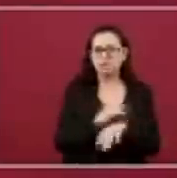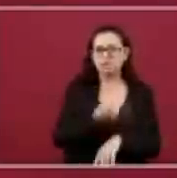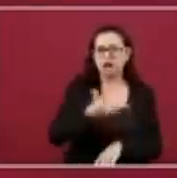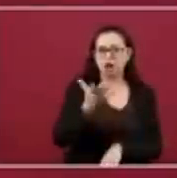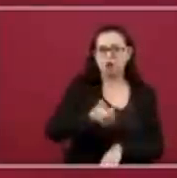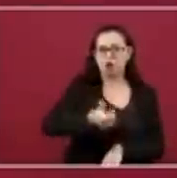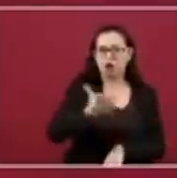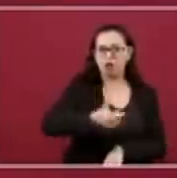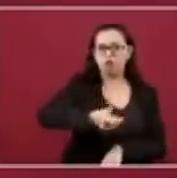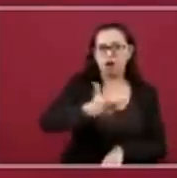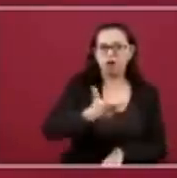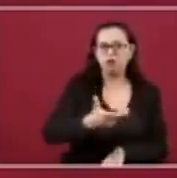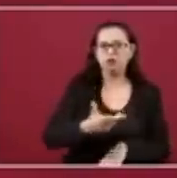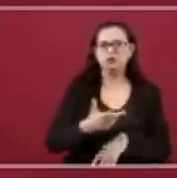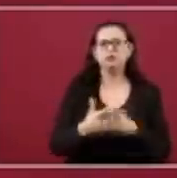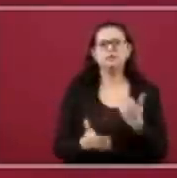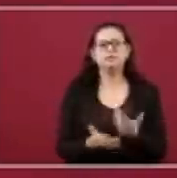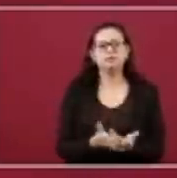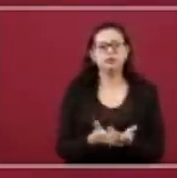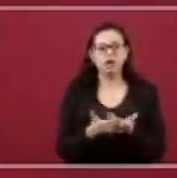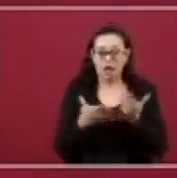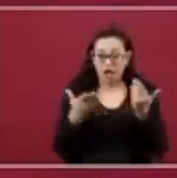ahora para concluirlo